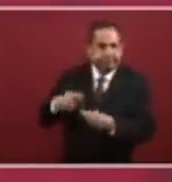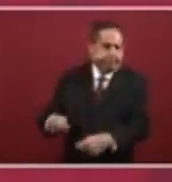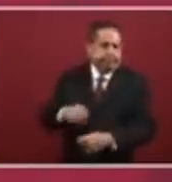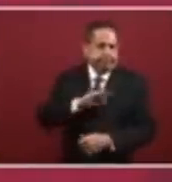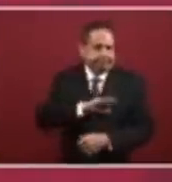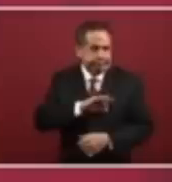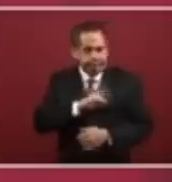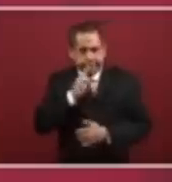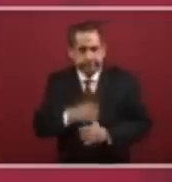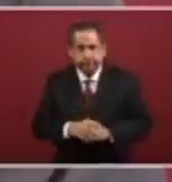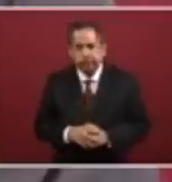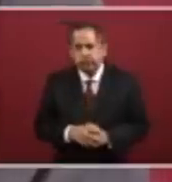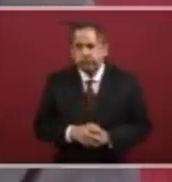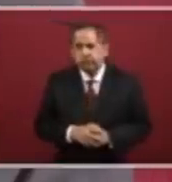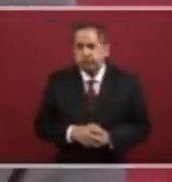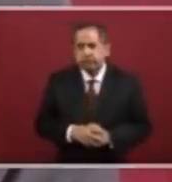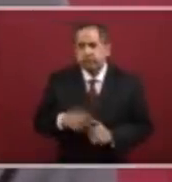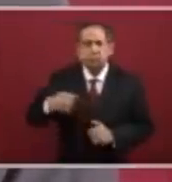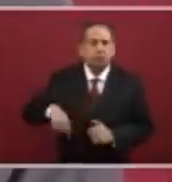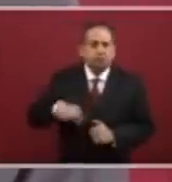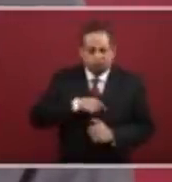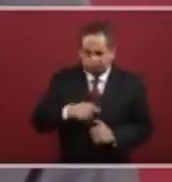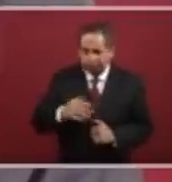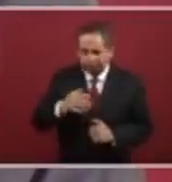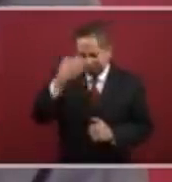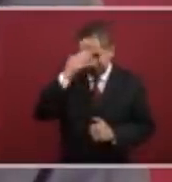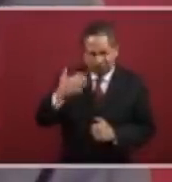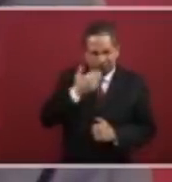tenemos mucha capacidad técnica.